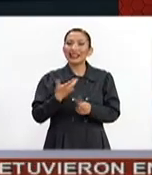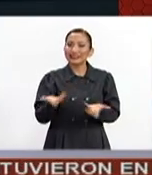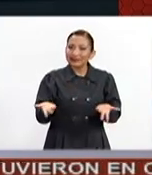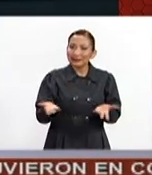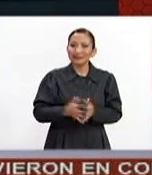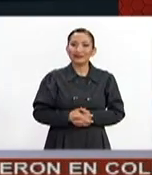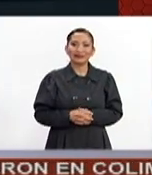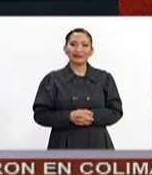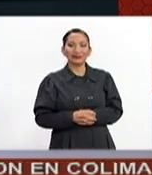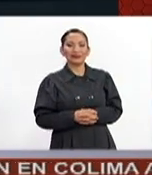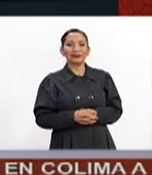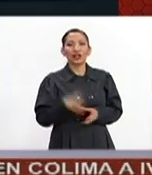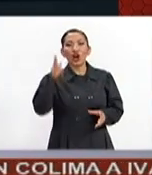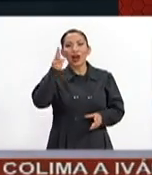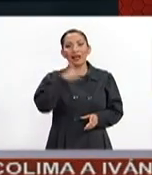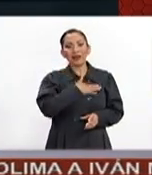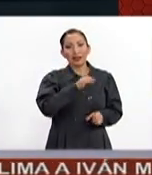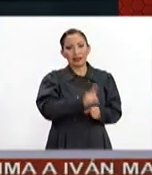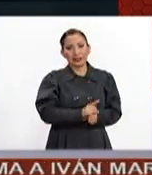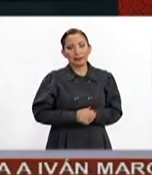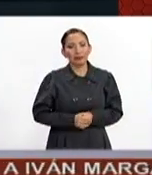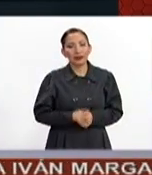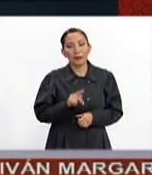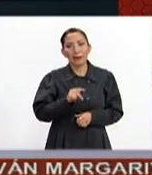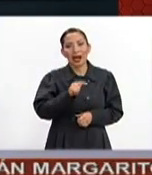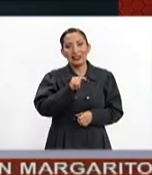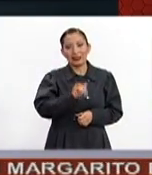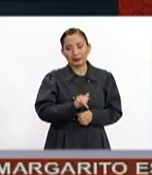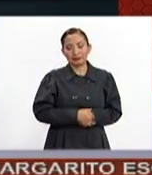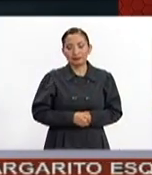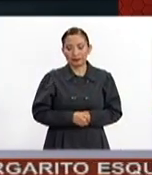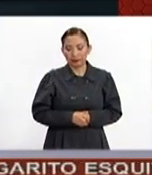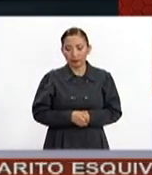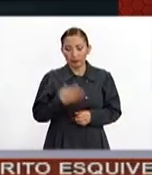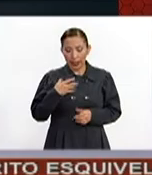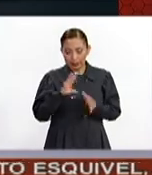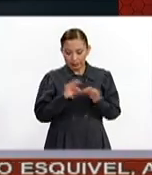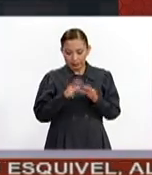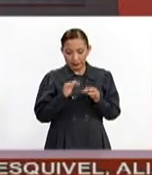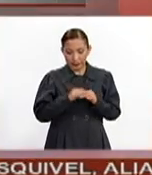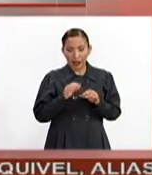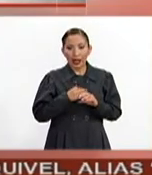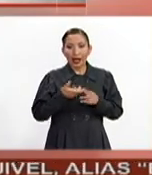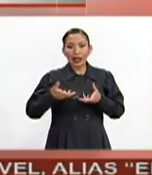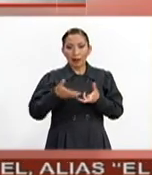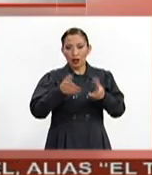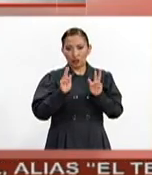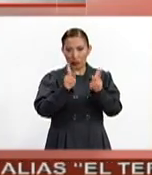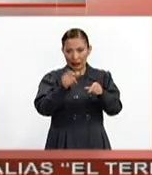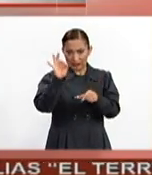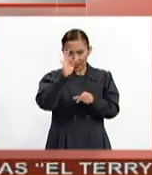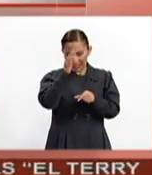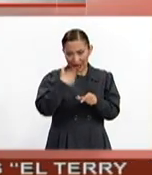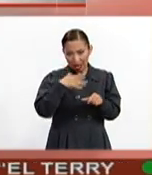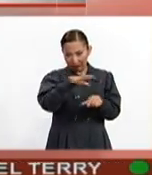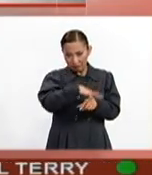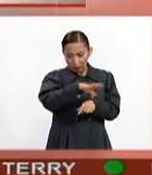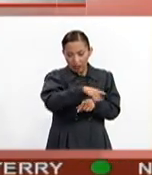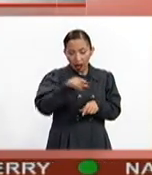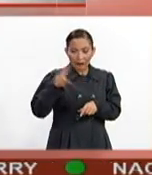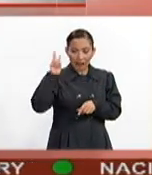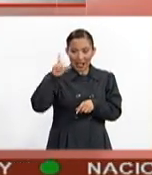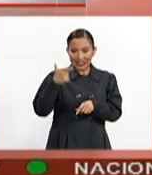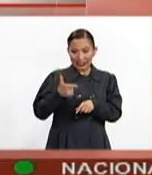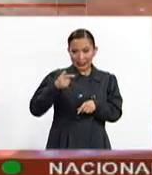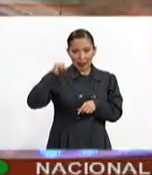Adelante. Hola, muy buenos días, Pati. Bueno, te comento que Caminos y Puentes Federales implementa desde este viernes